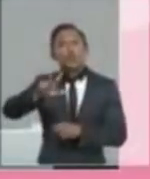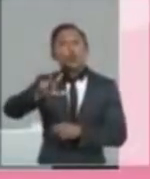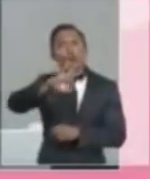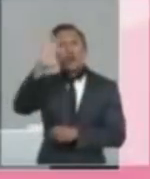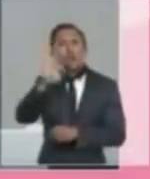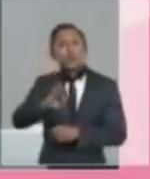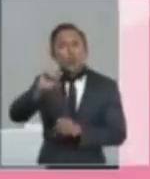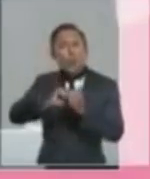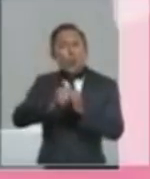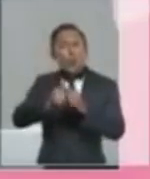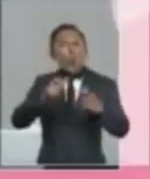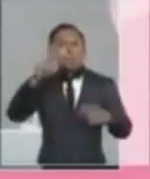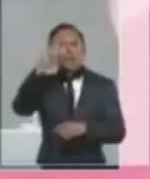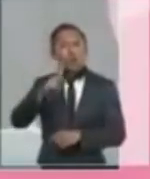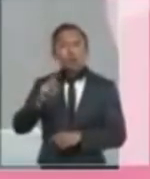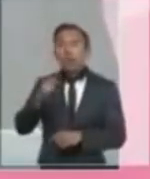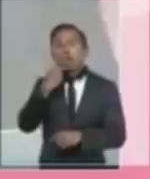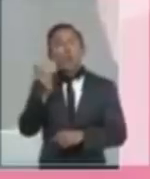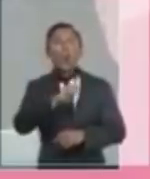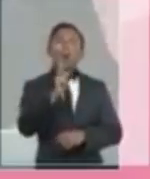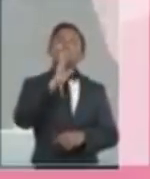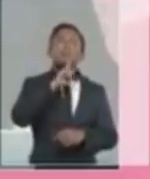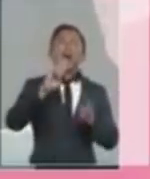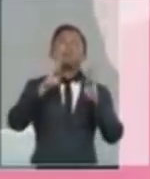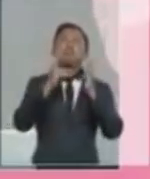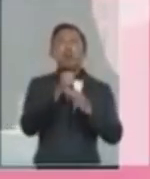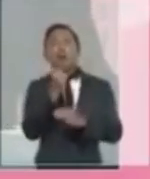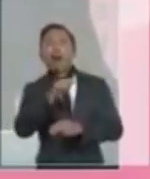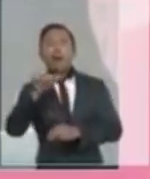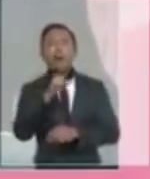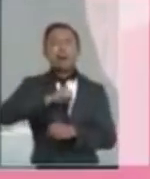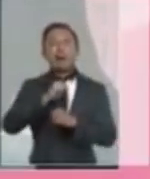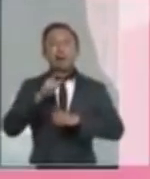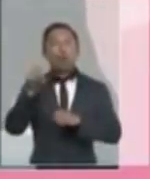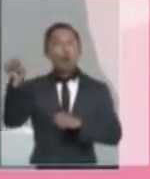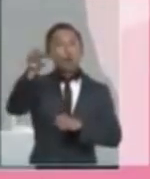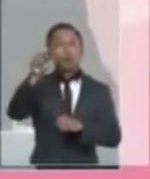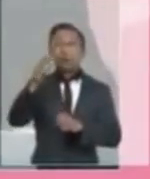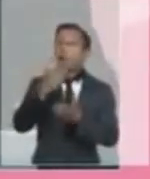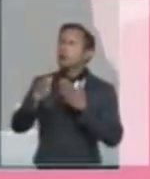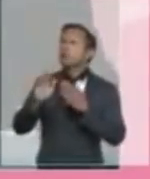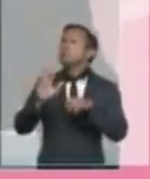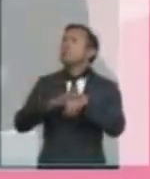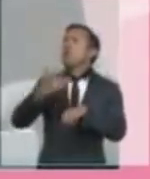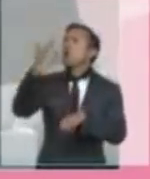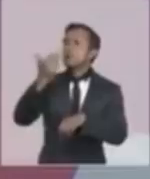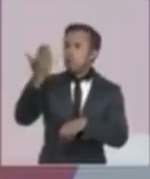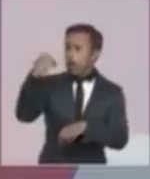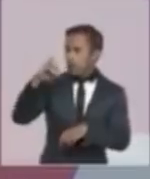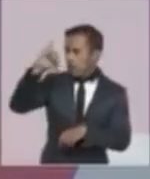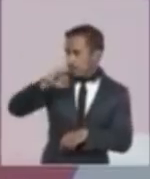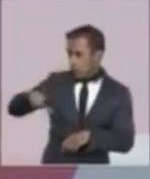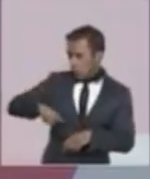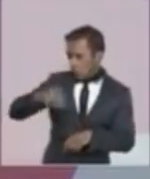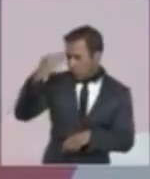cierto, que son los números de la mafia del poder. Entonces, ¿por qué salió 500,000 de personas a manifestarse? contra la inseguridad cuando él era el jefe de gobierno.